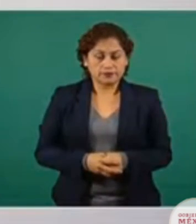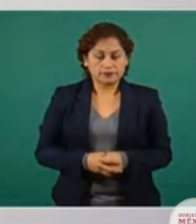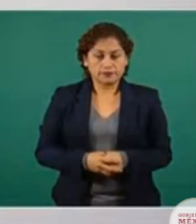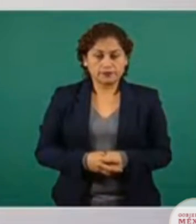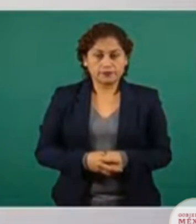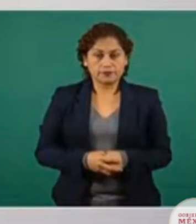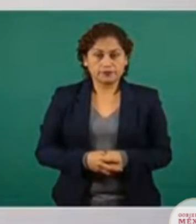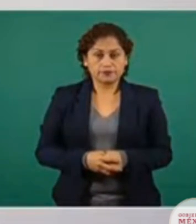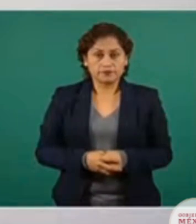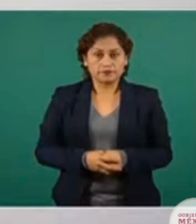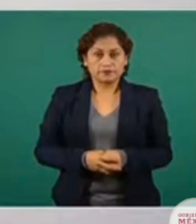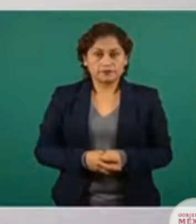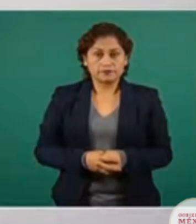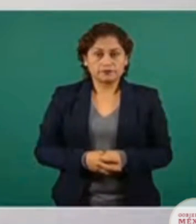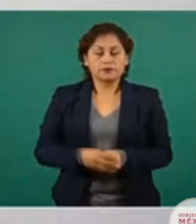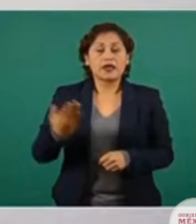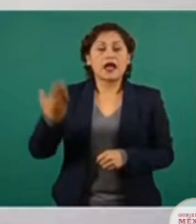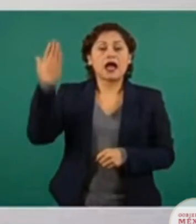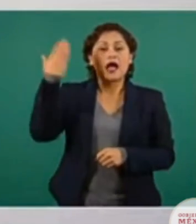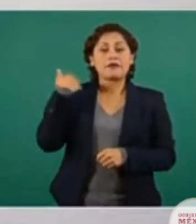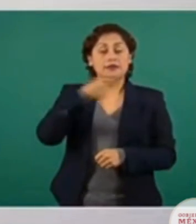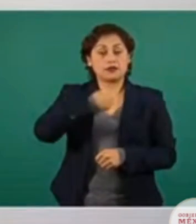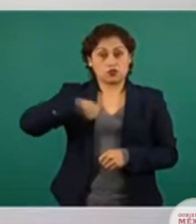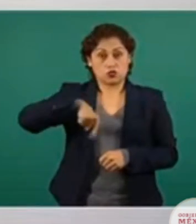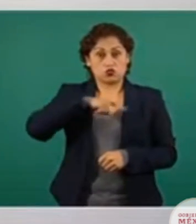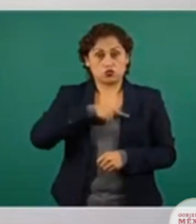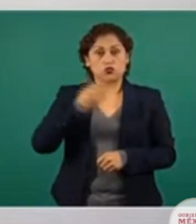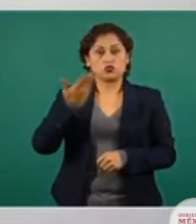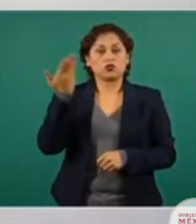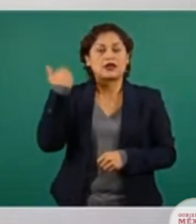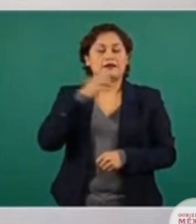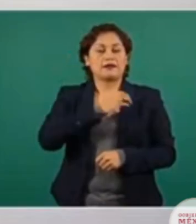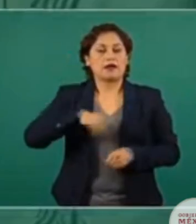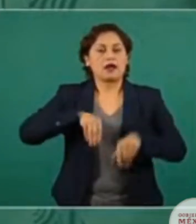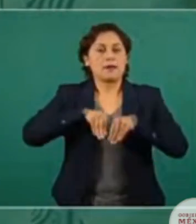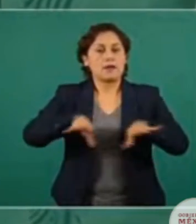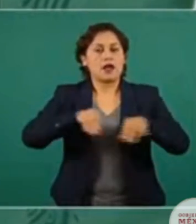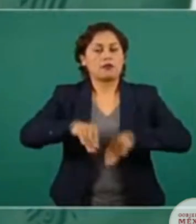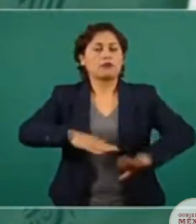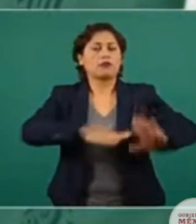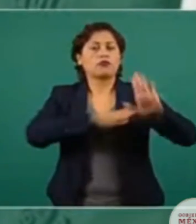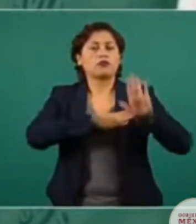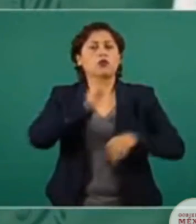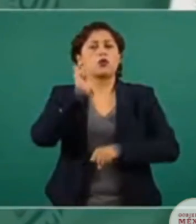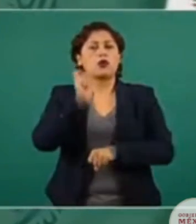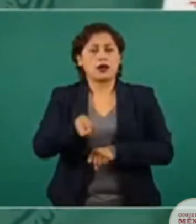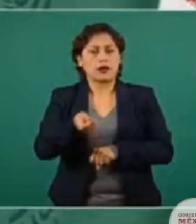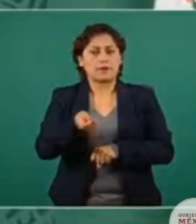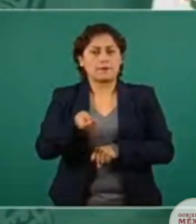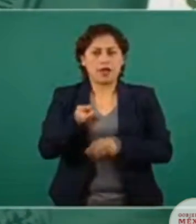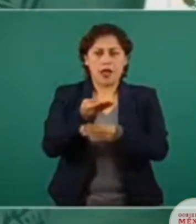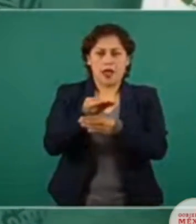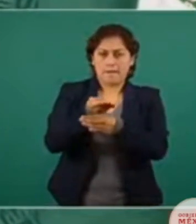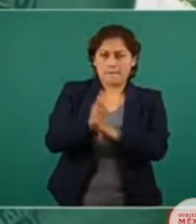con lo que habíamos dicho en campaña de no hacer modificaciones al funcionamiento de la